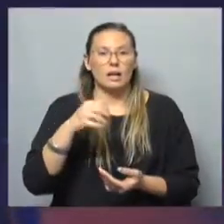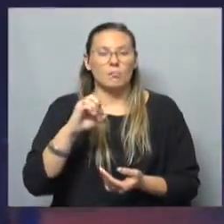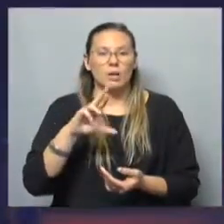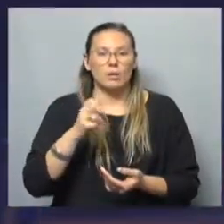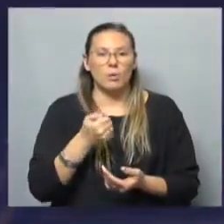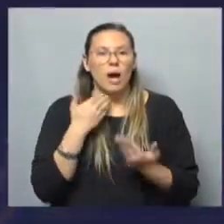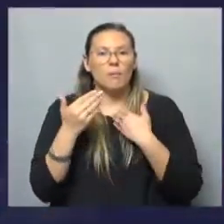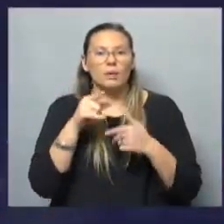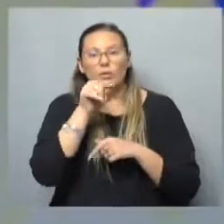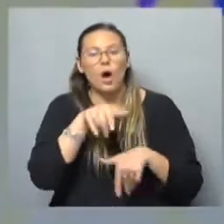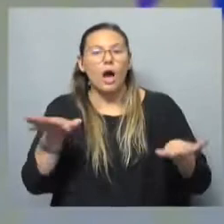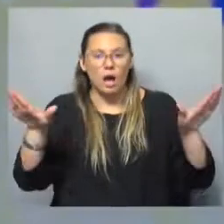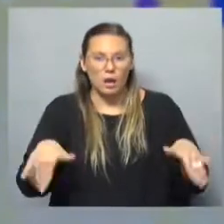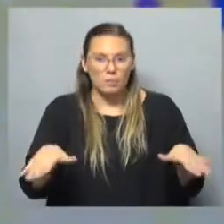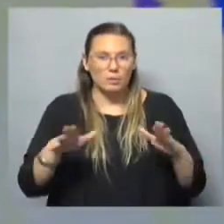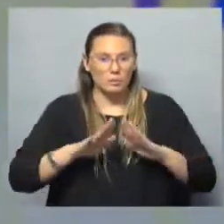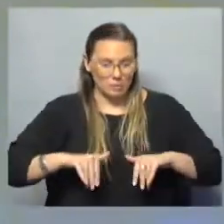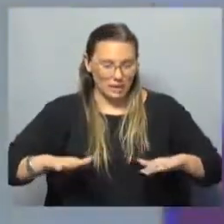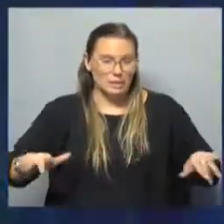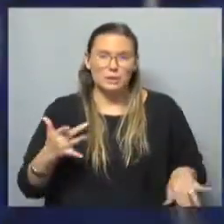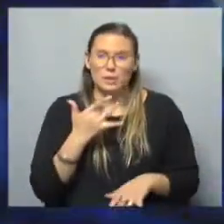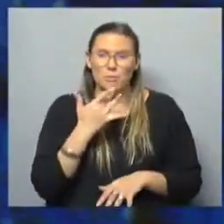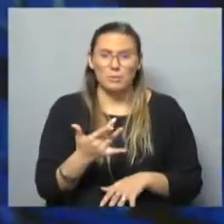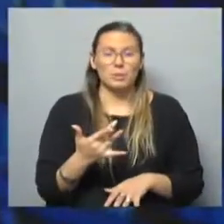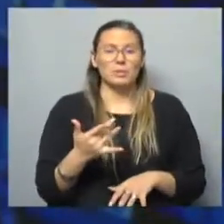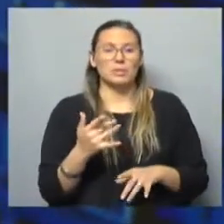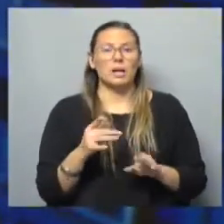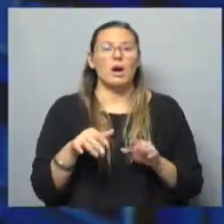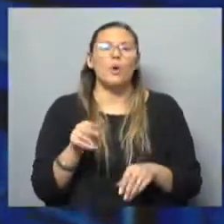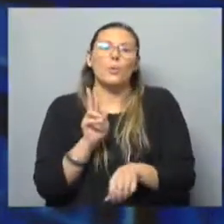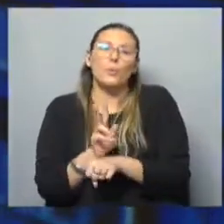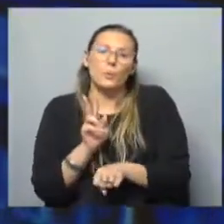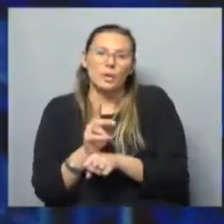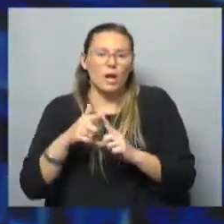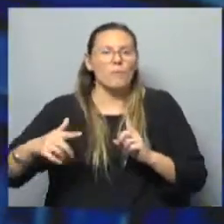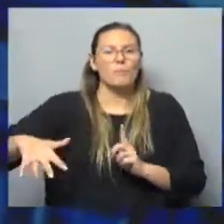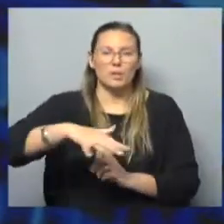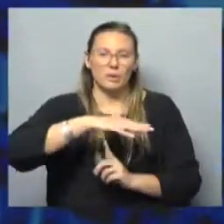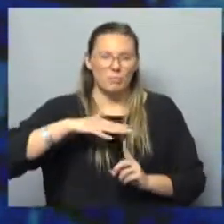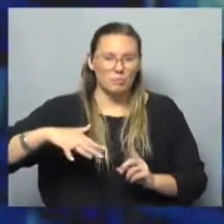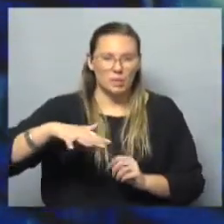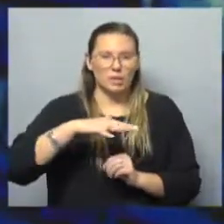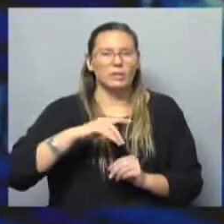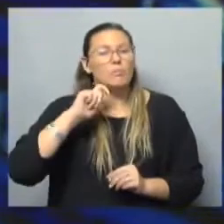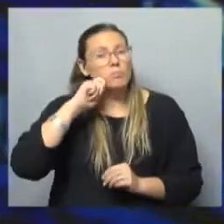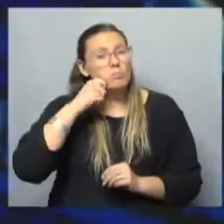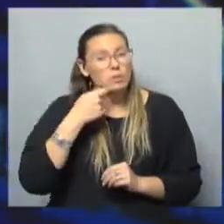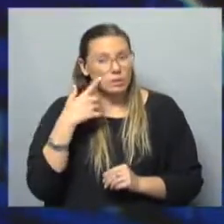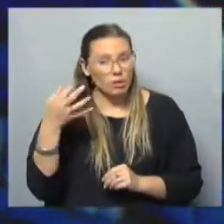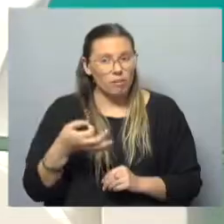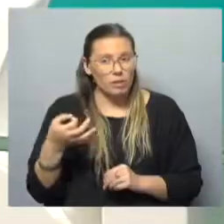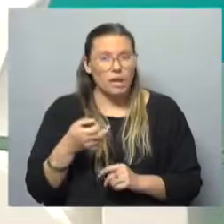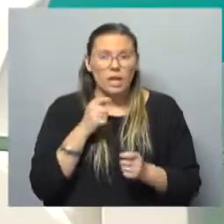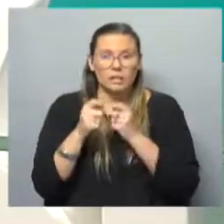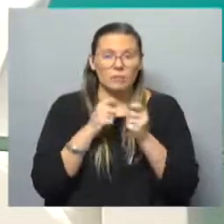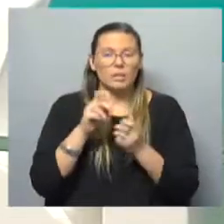Las Gaviotas. Una obra para niños preciosa que habla también sobre el cuidado del medio ambiente. Está bueno, entre otros temas. Sí. No, la nota no es